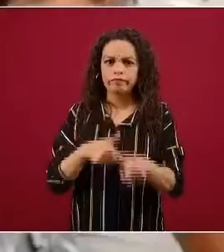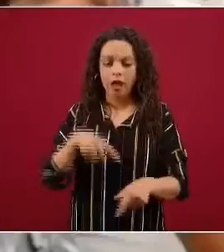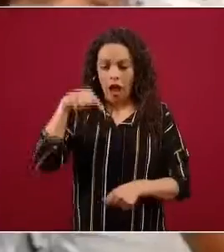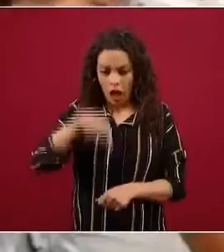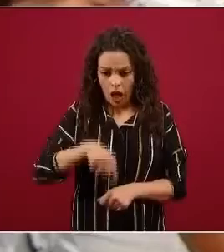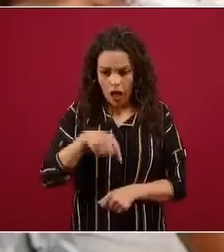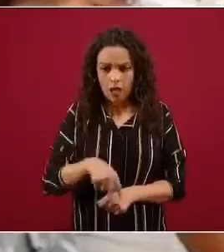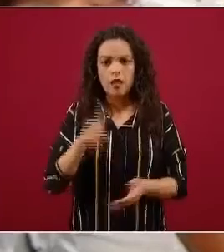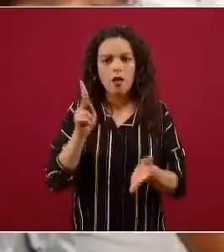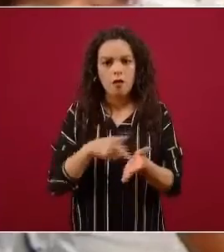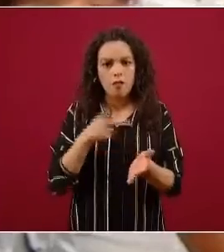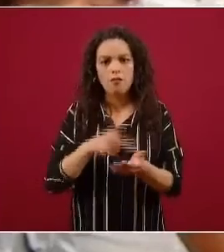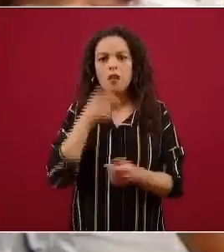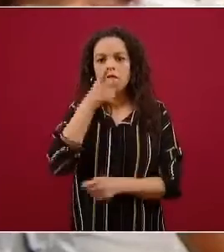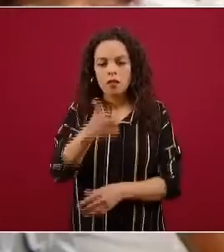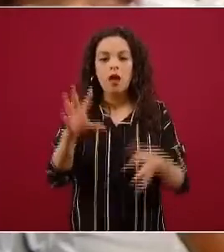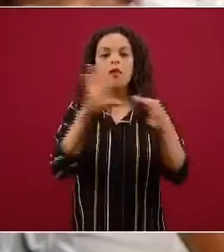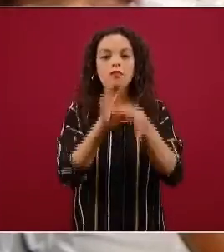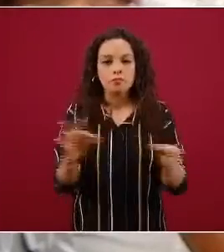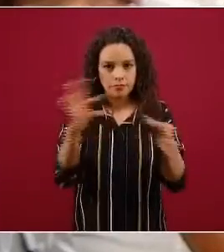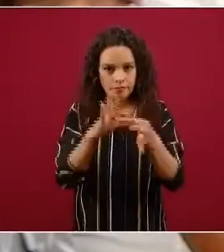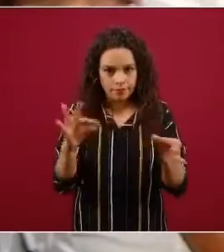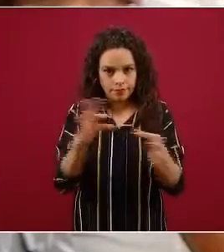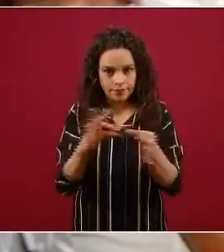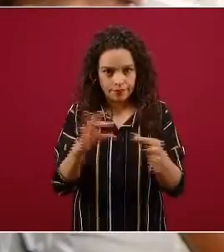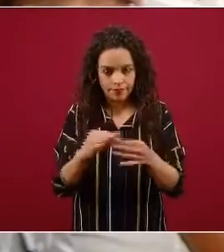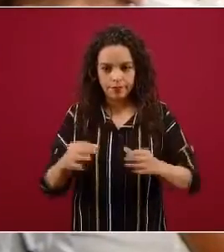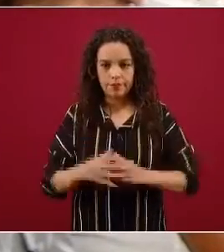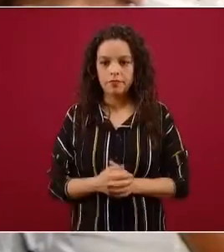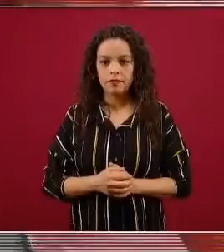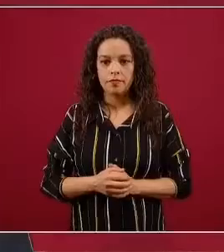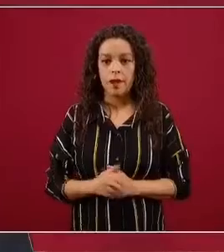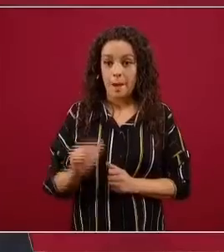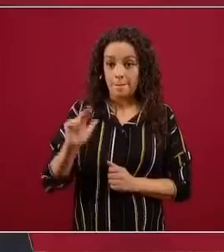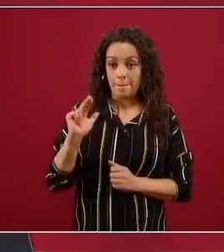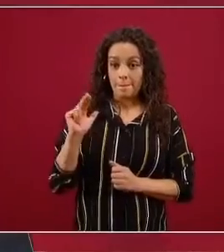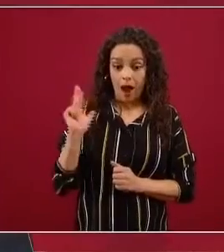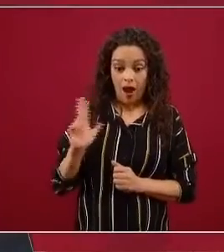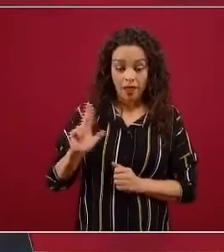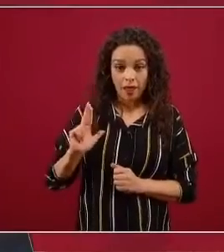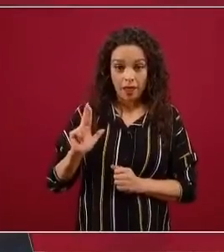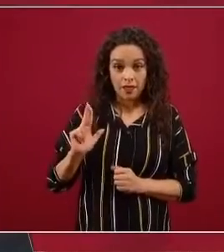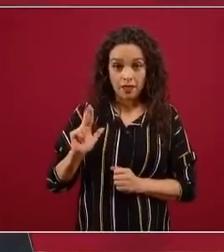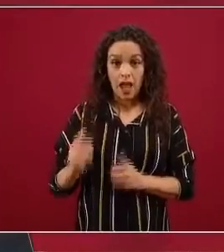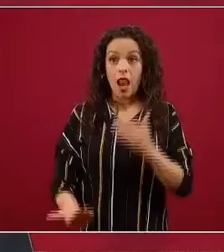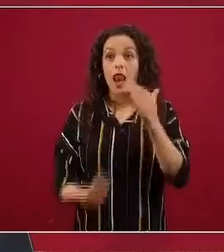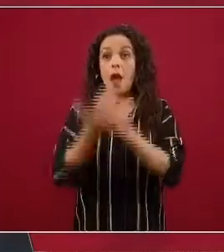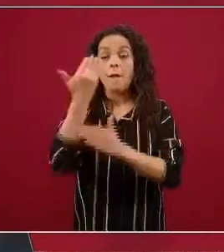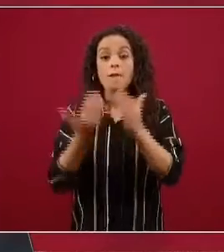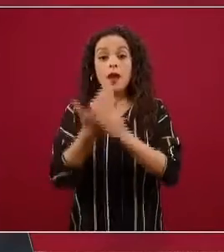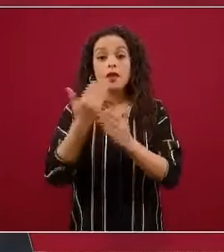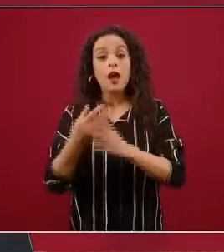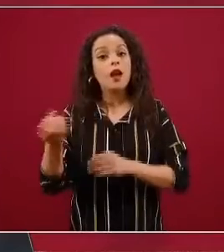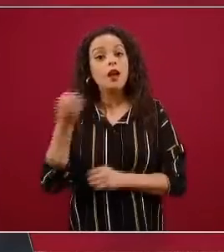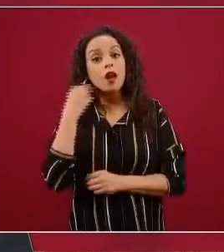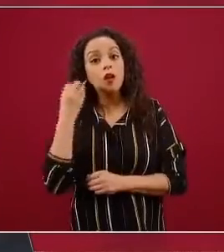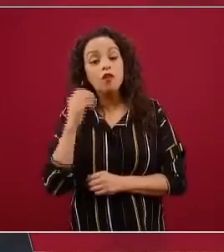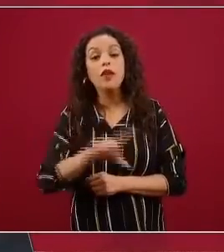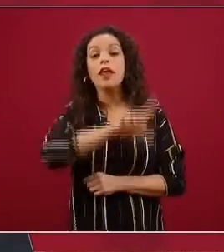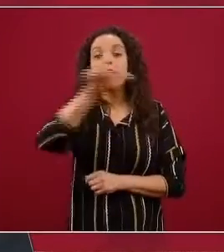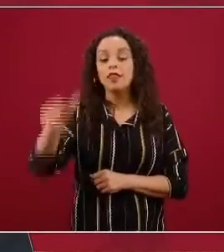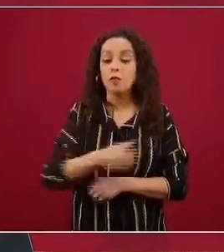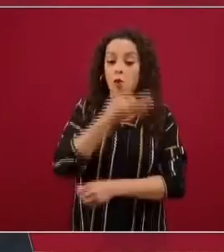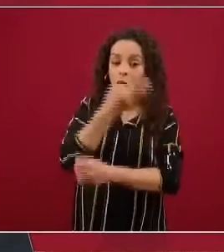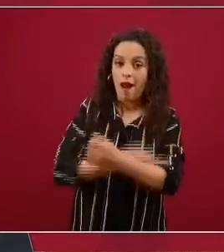aquí. El martes próximo pasado, este martes reciente, en la conferencia matutina primero y después en esta